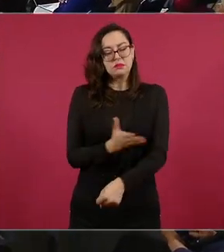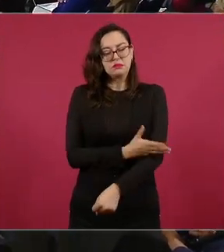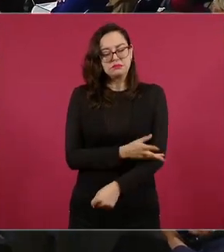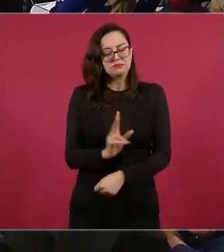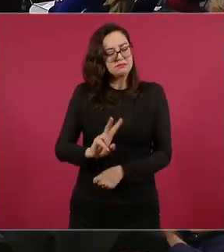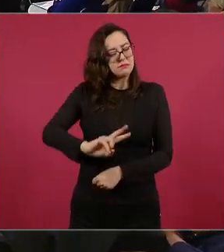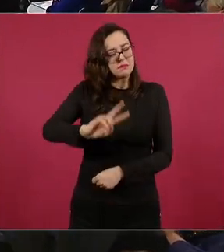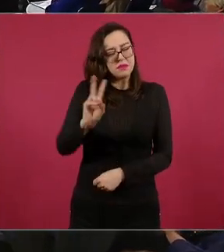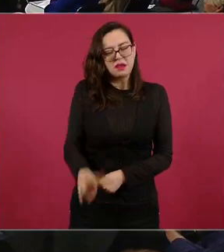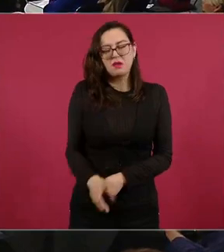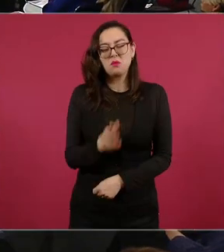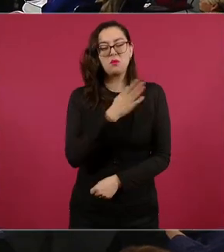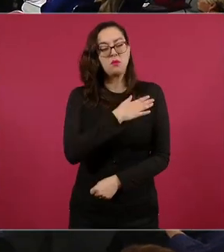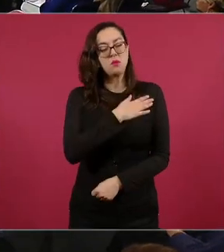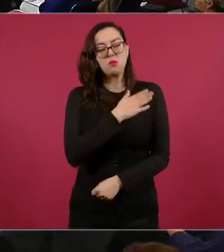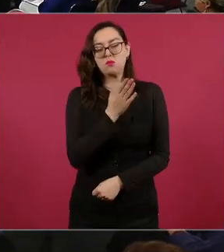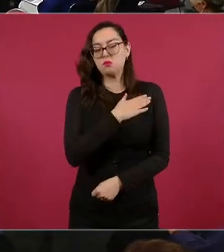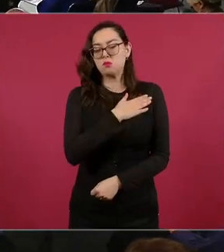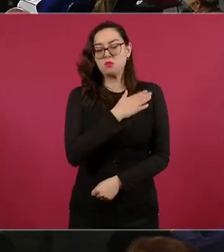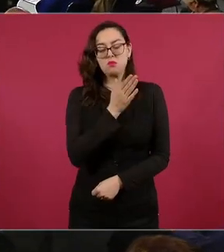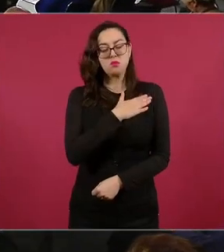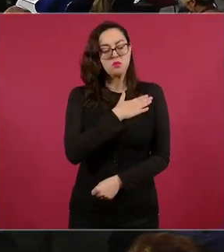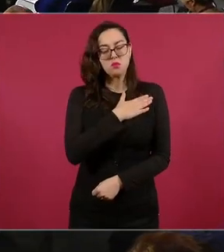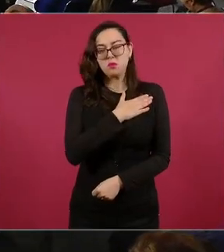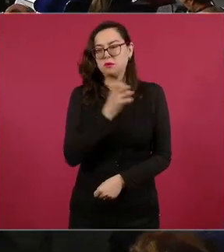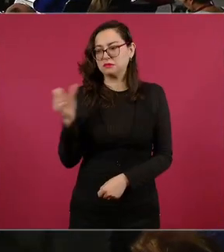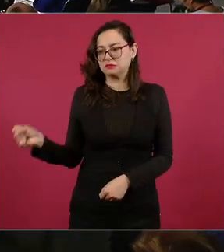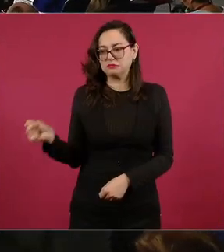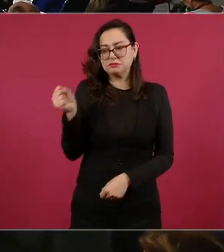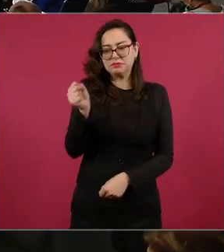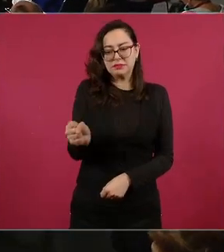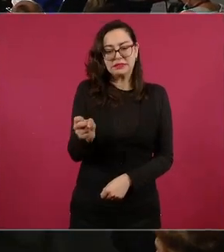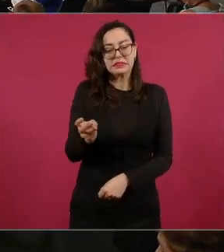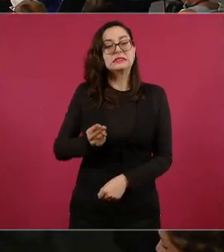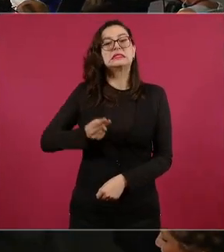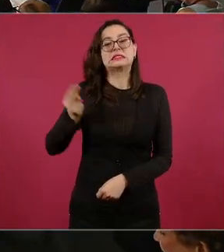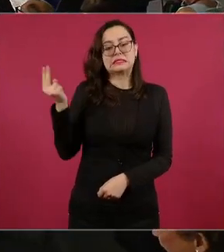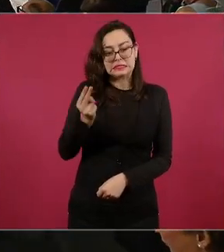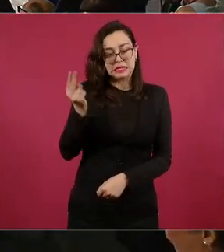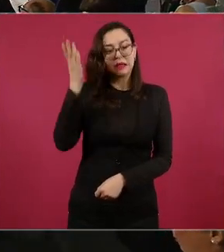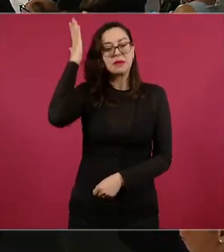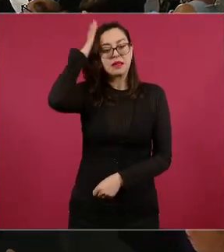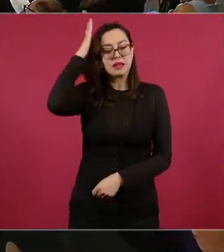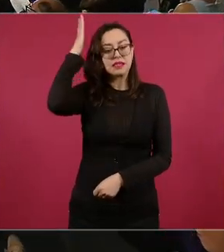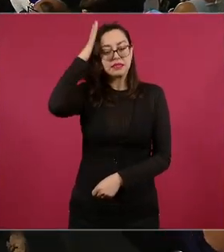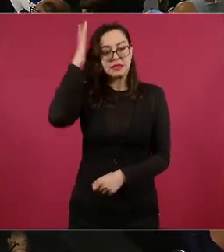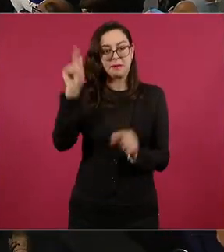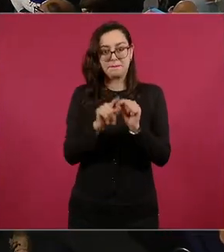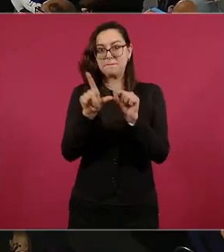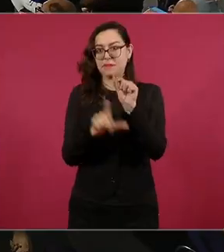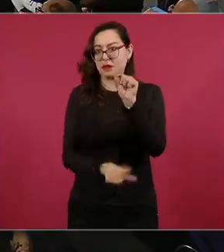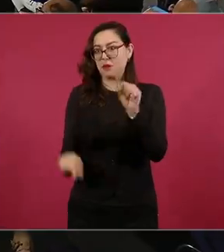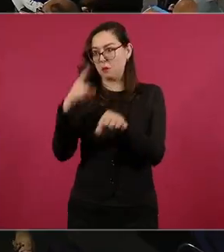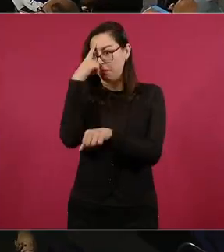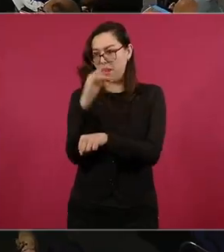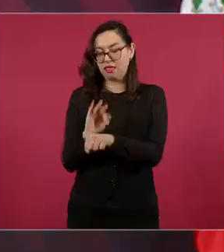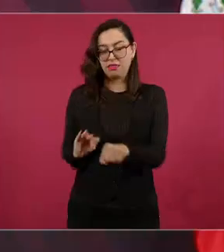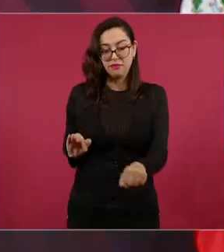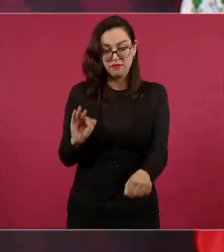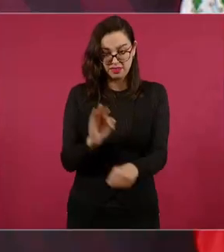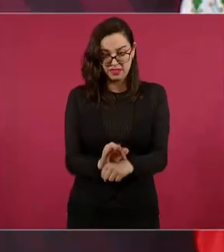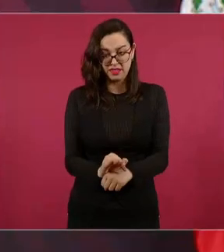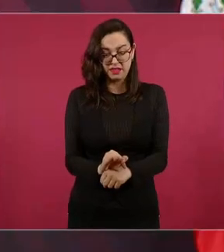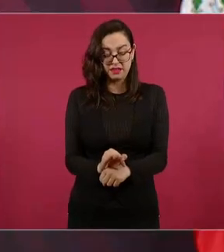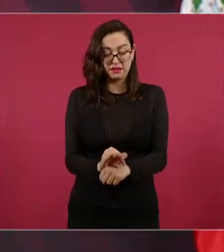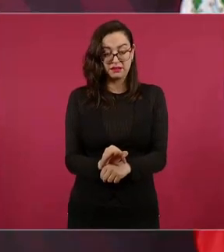era el dirigente que se necesitaba para acabar con